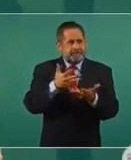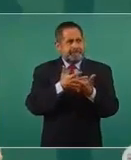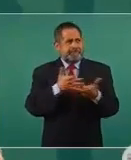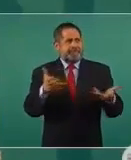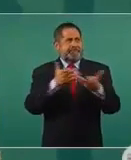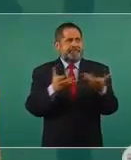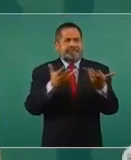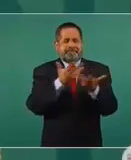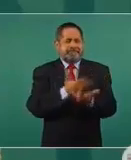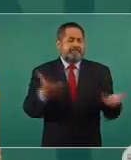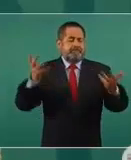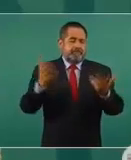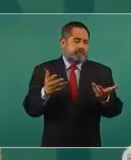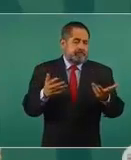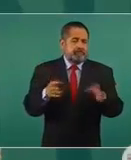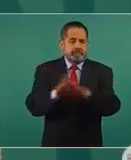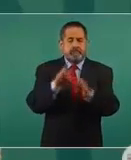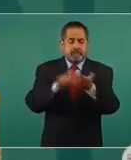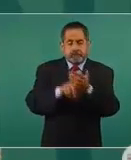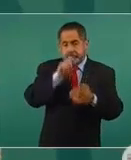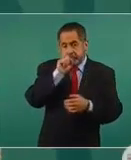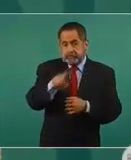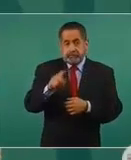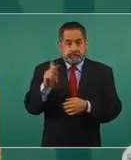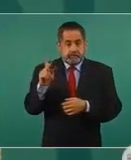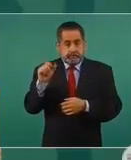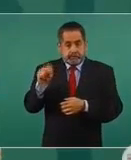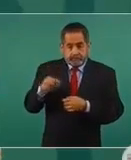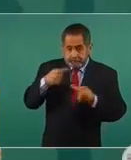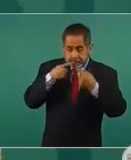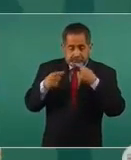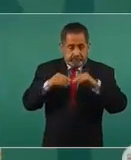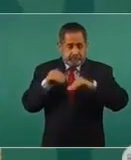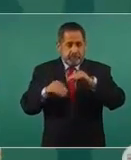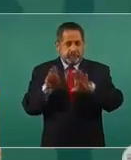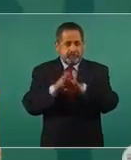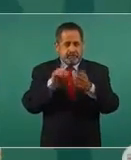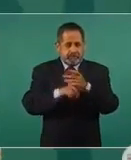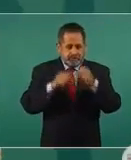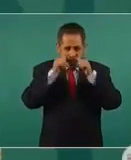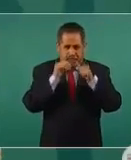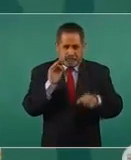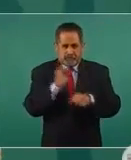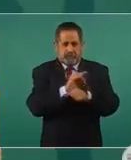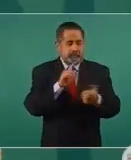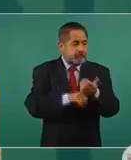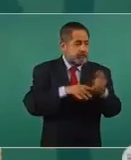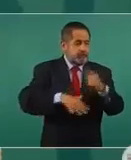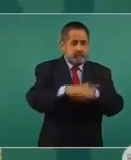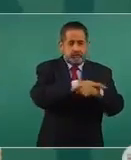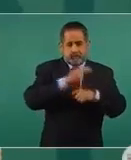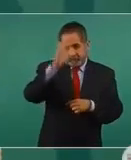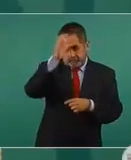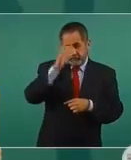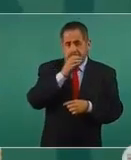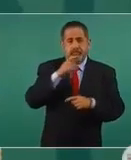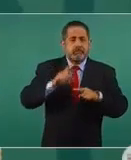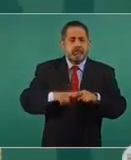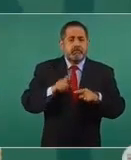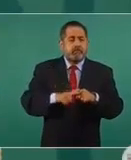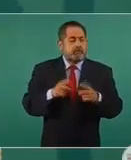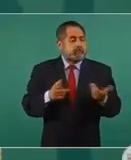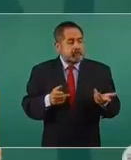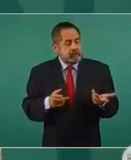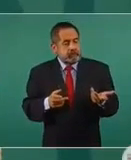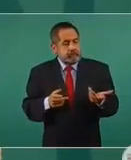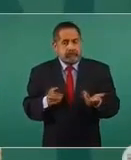sumamente amplia. Inclusive como parte de la estrategia para atender Coahuila, fue creciendo